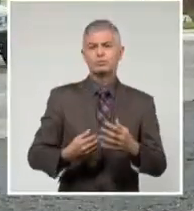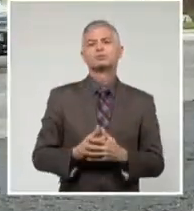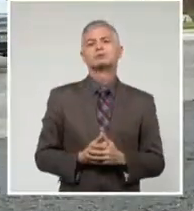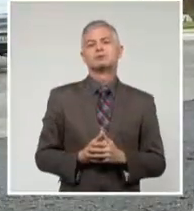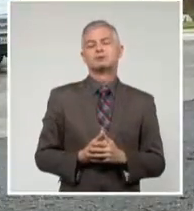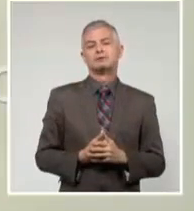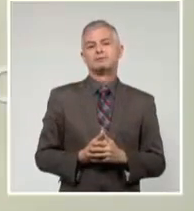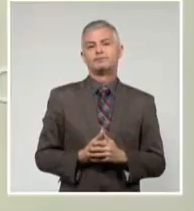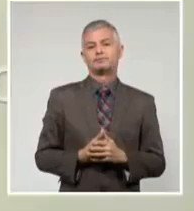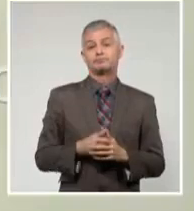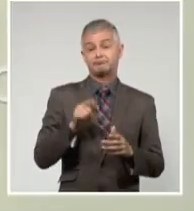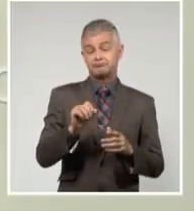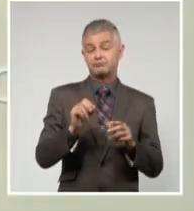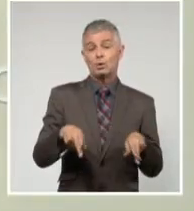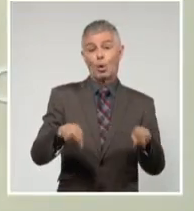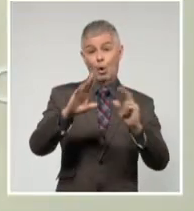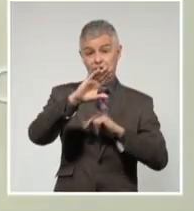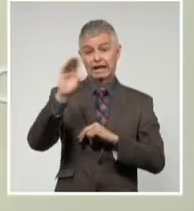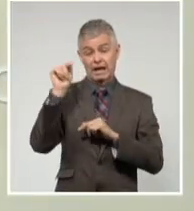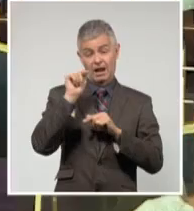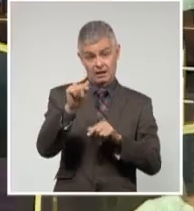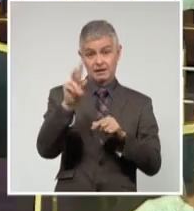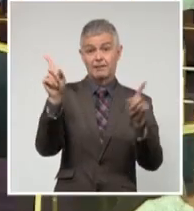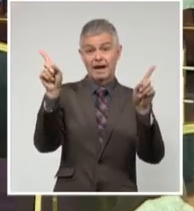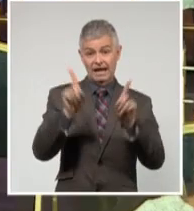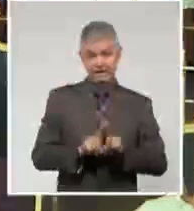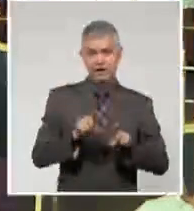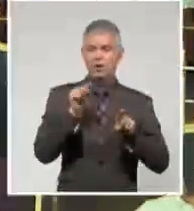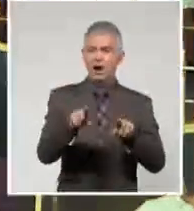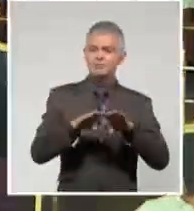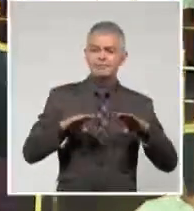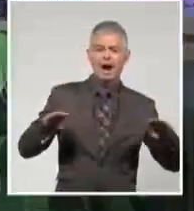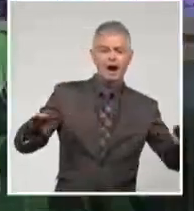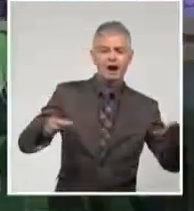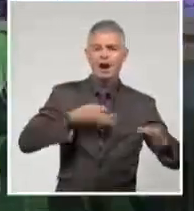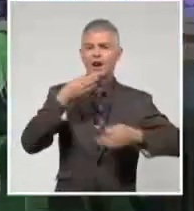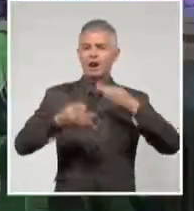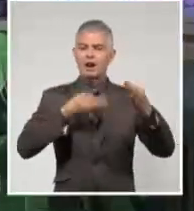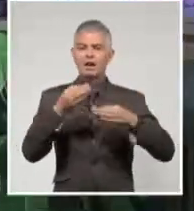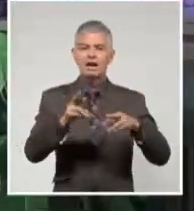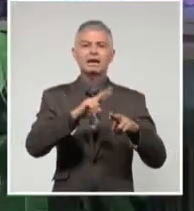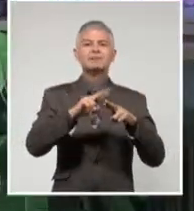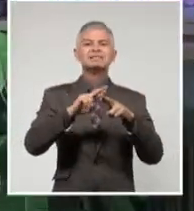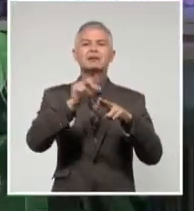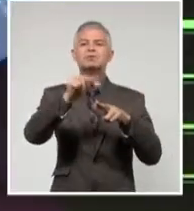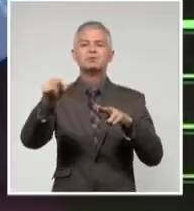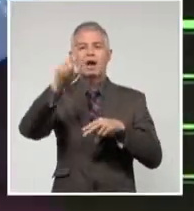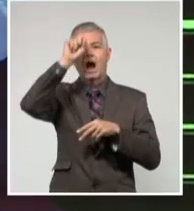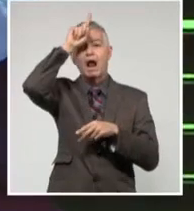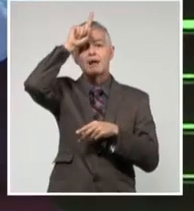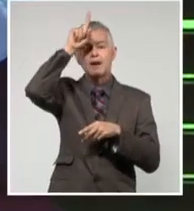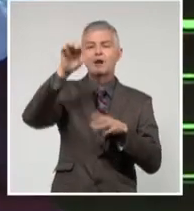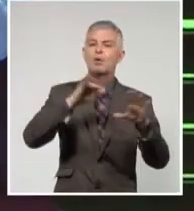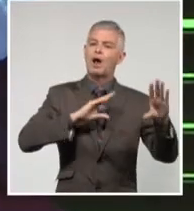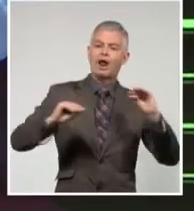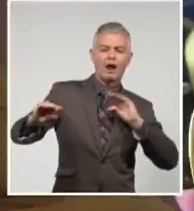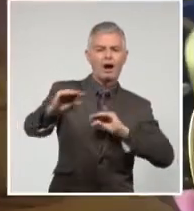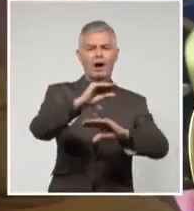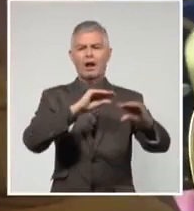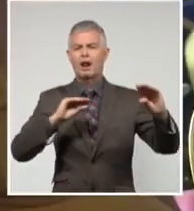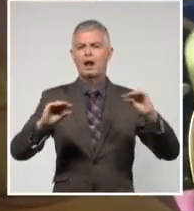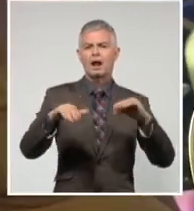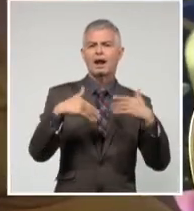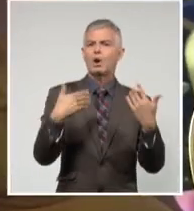Hotel Iberostar Selection Varadero acogió un panel en el que representantes del mercado alemán dialogaron sobre las bondades de la isla en el ámbito